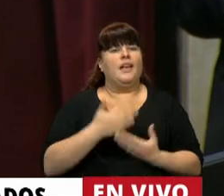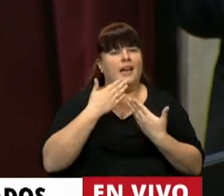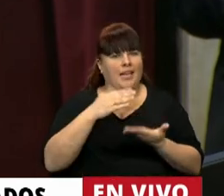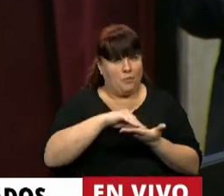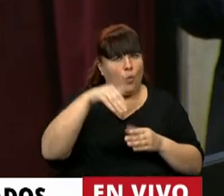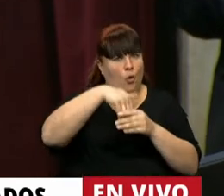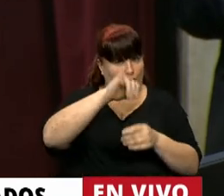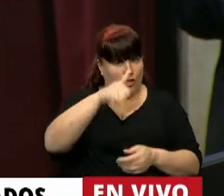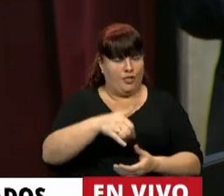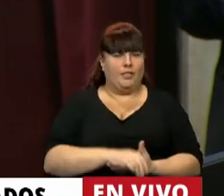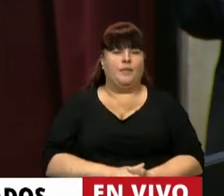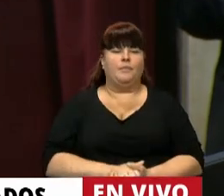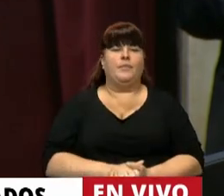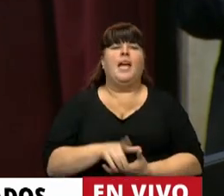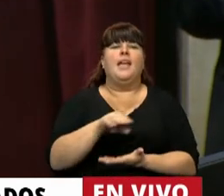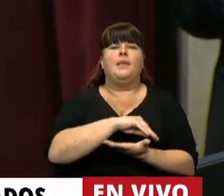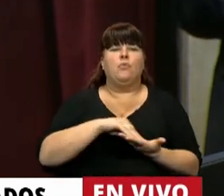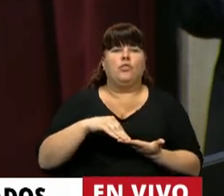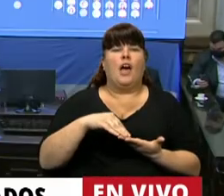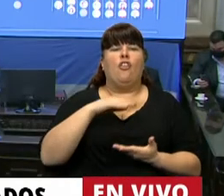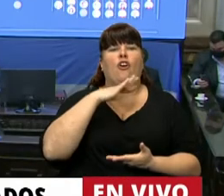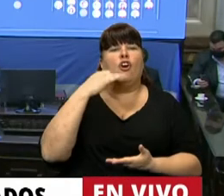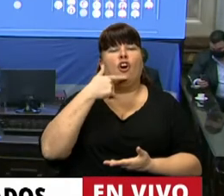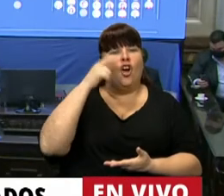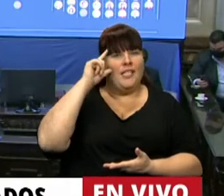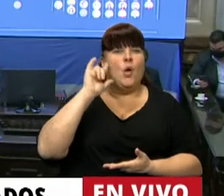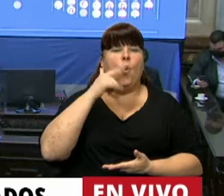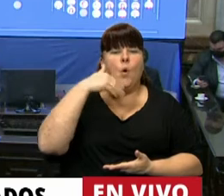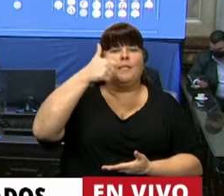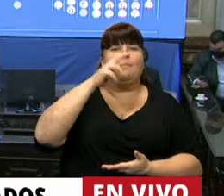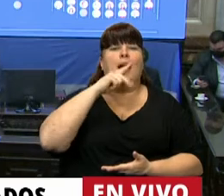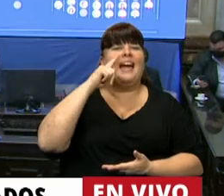Gracias, diputado. Diputado José Luis Martiarena.